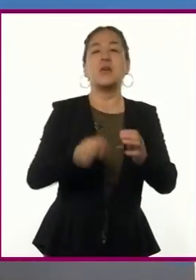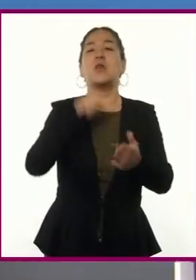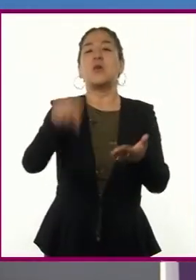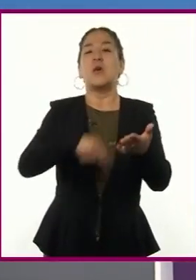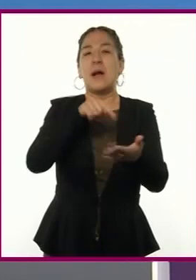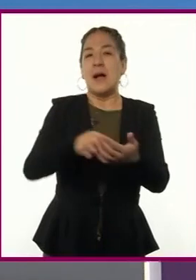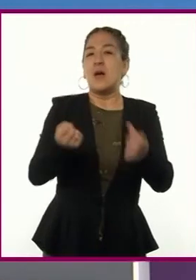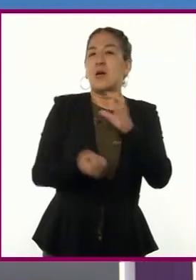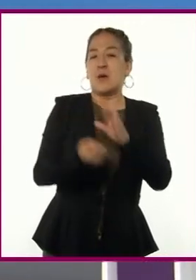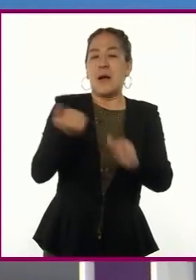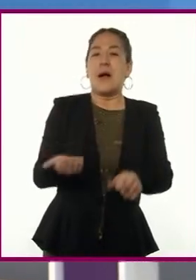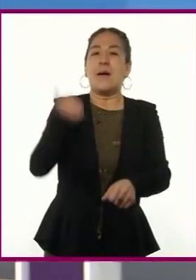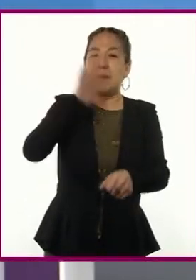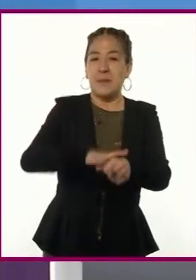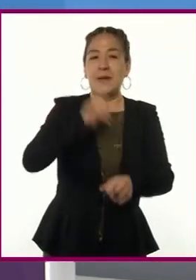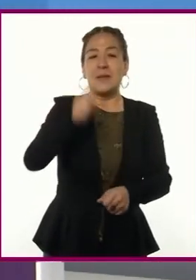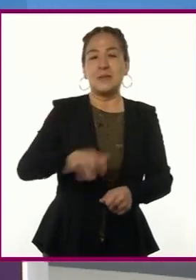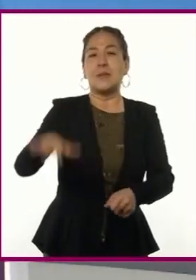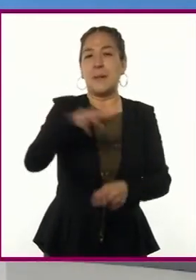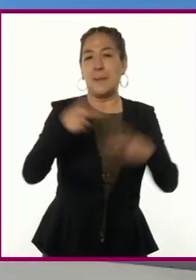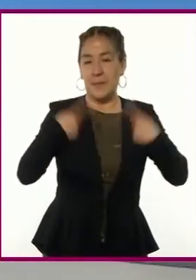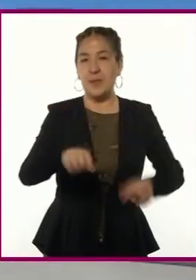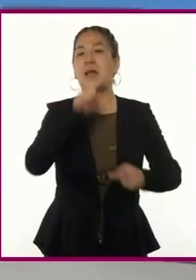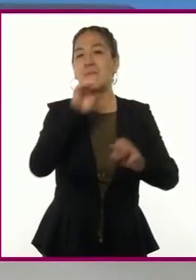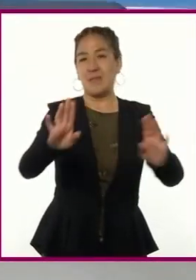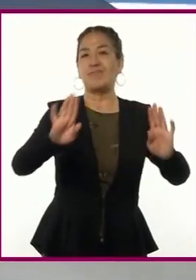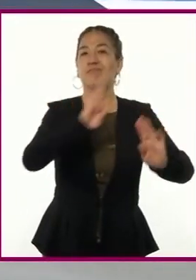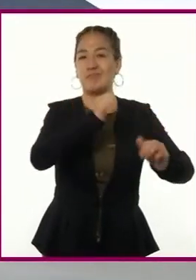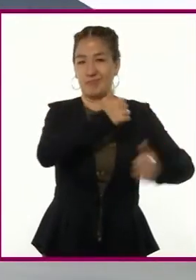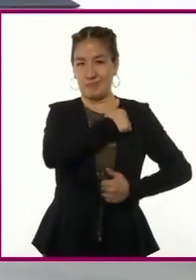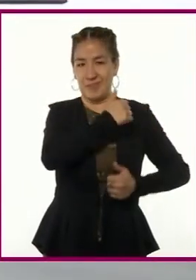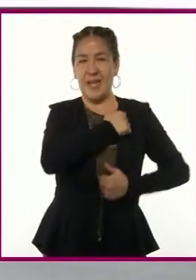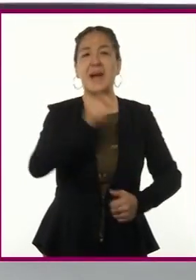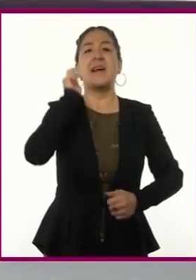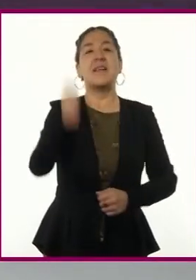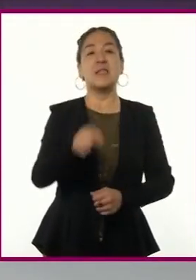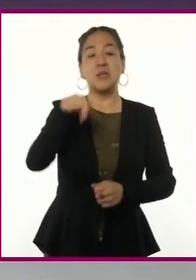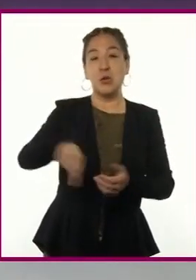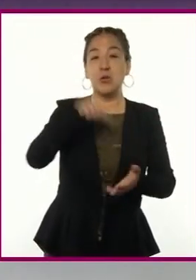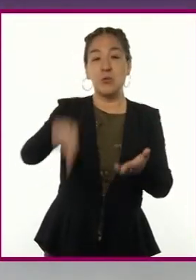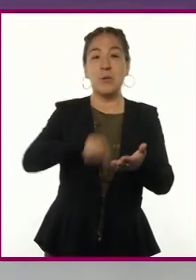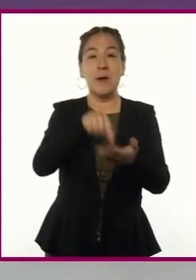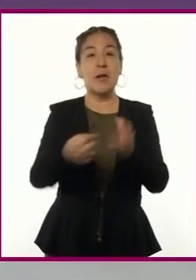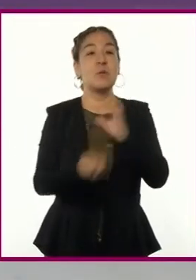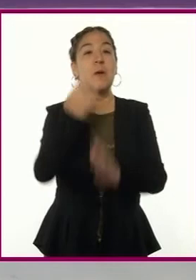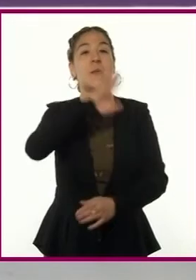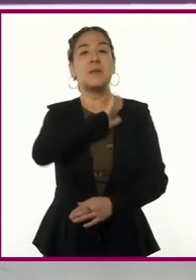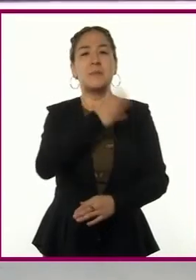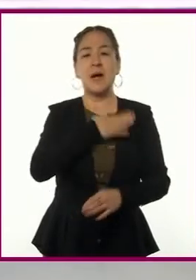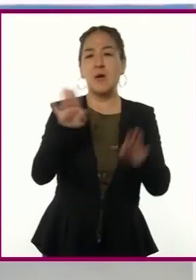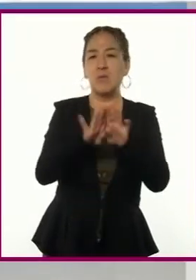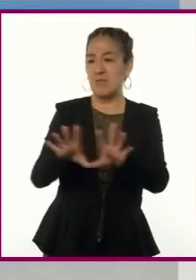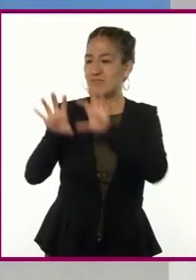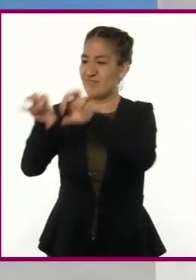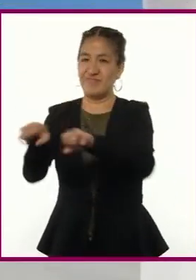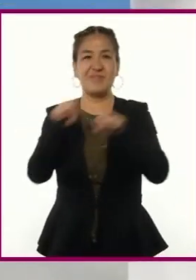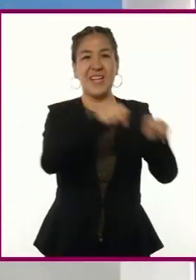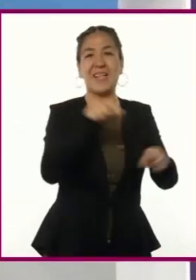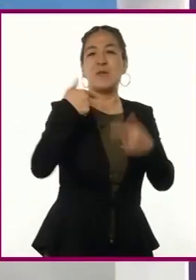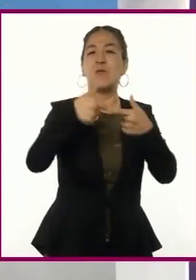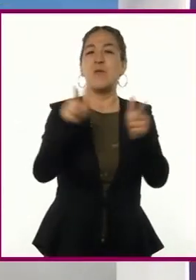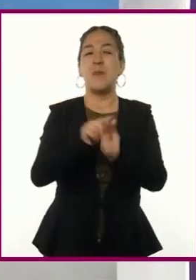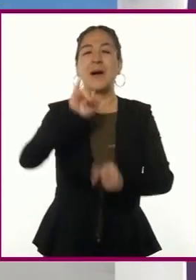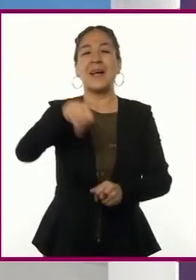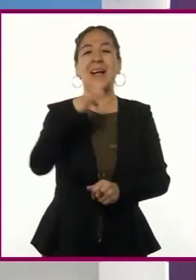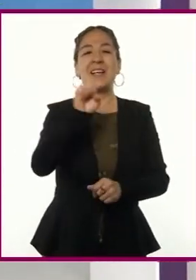la administración pública y el ejército. Particularmente en Nueva España, la orden religiosa de los jesuitas encabezaba